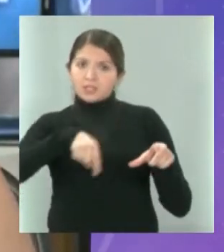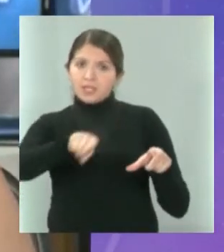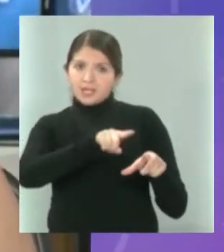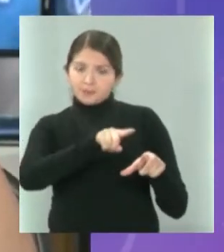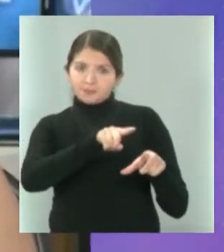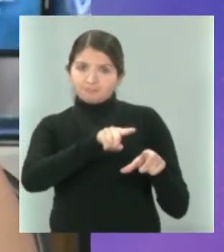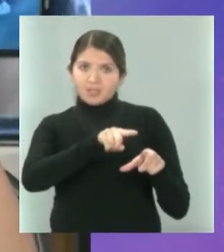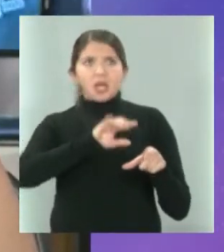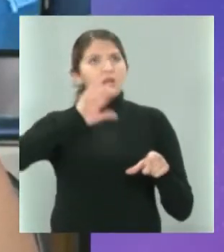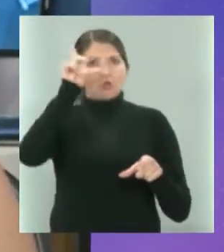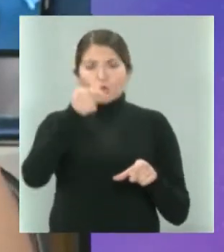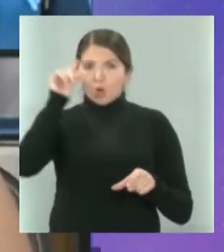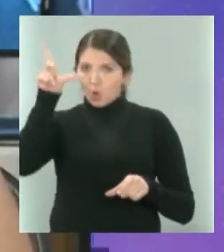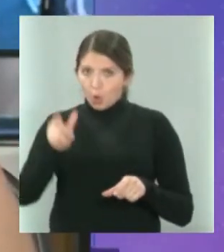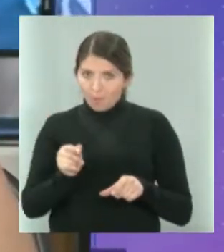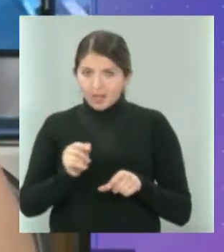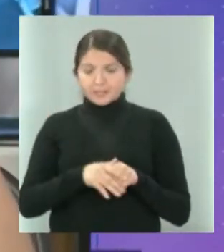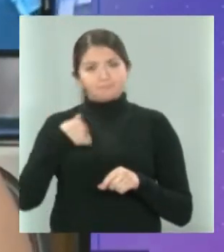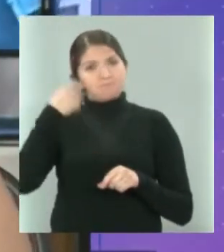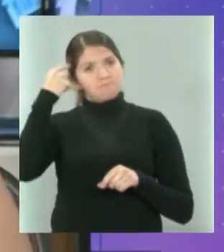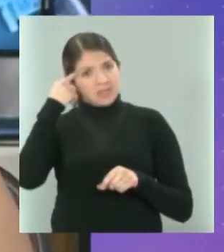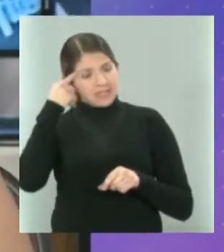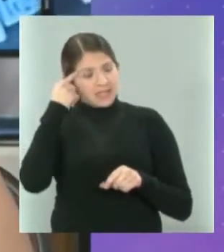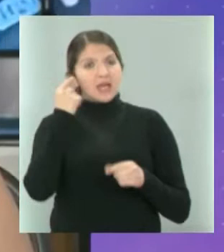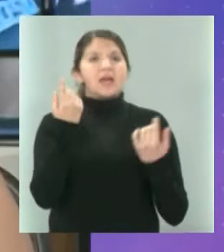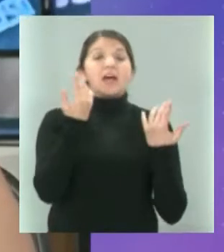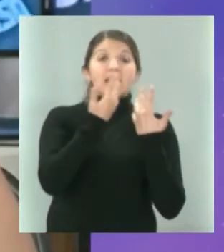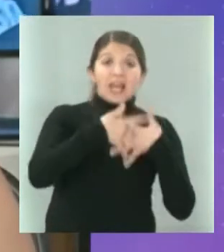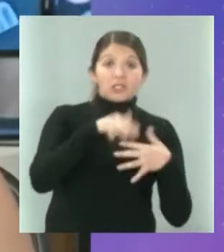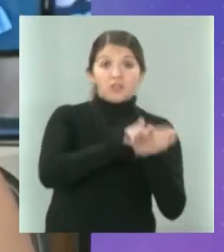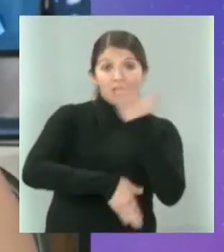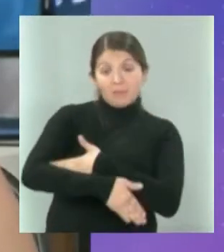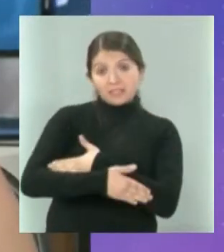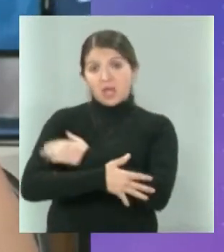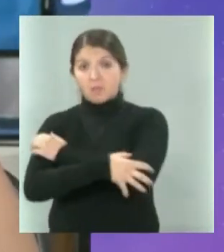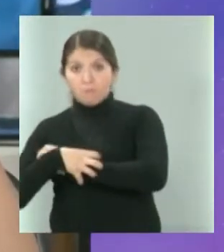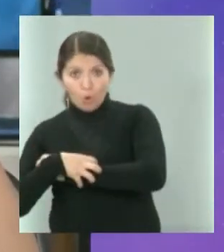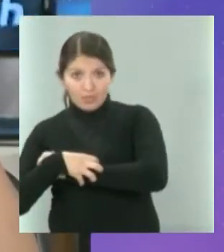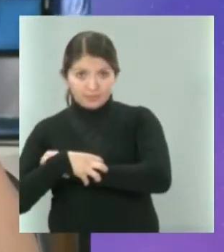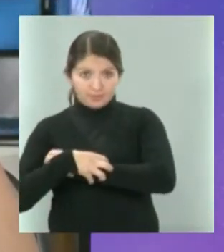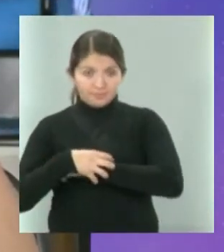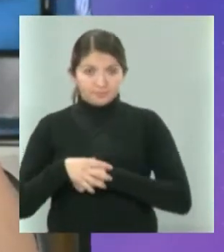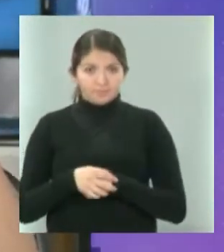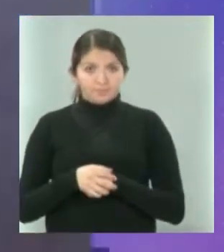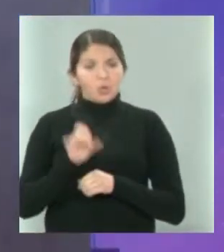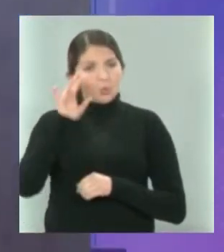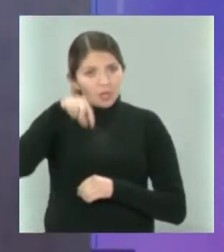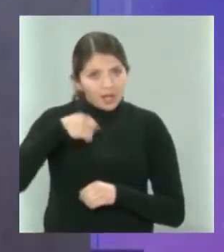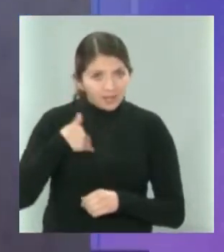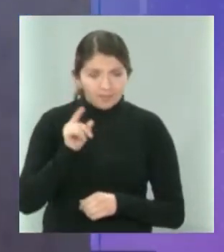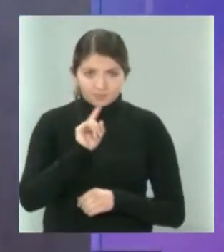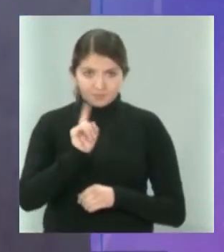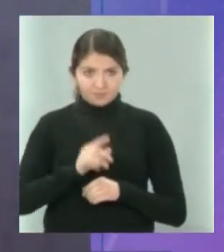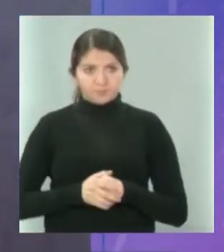En todos los países se asocia la discapacidad a la pobreza, ¿no? Eso no es un fenómeno exclusivo de nuestro país. Eran como que